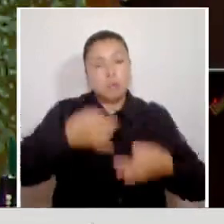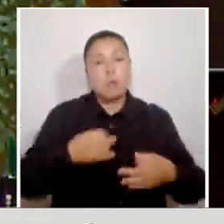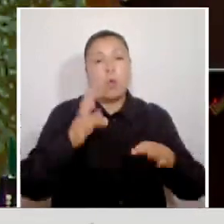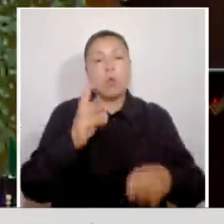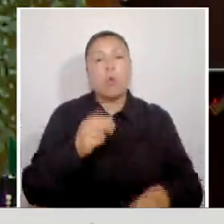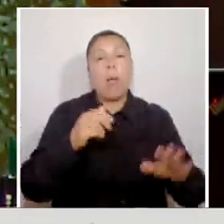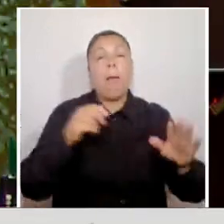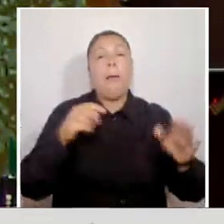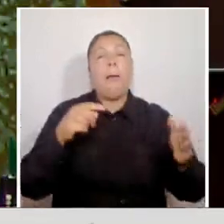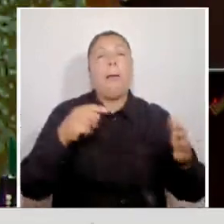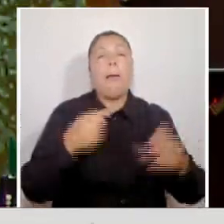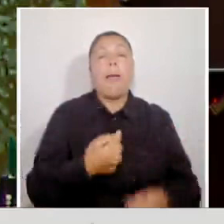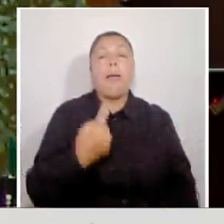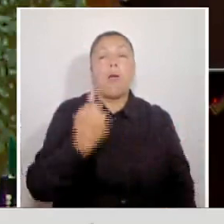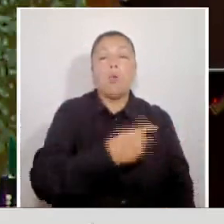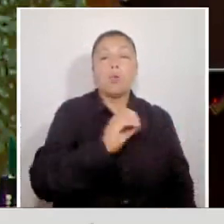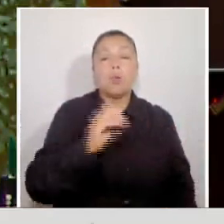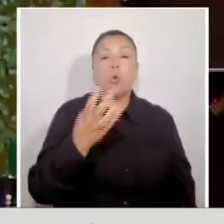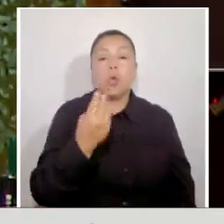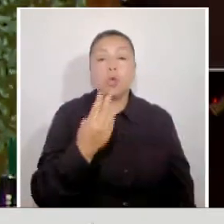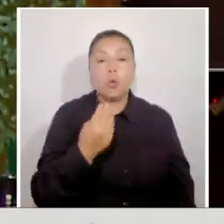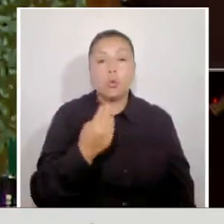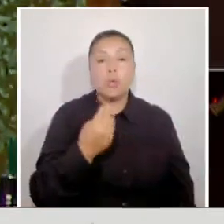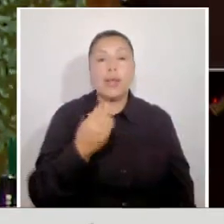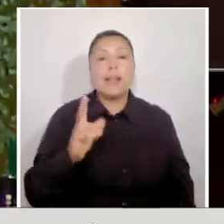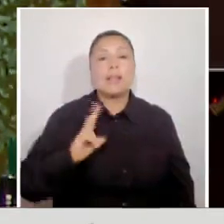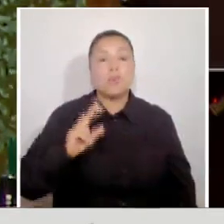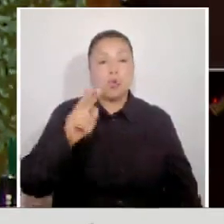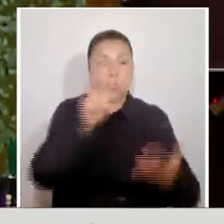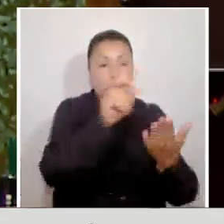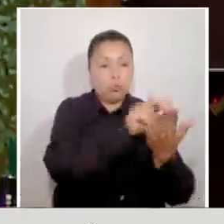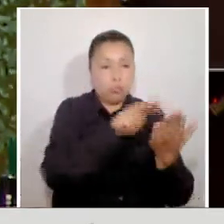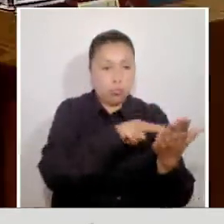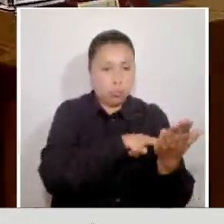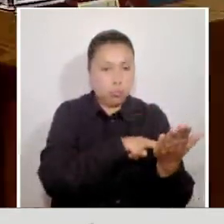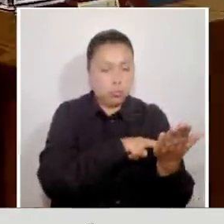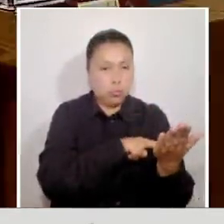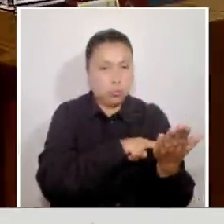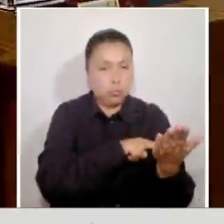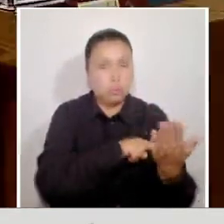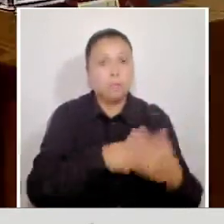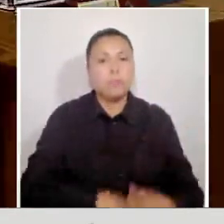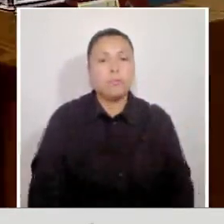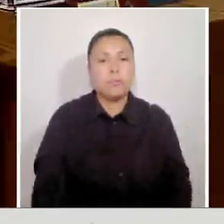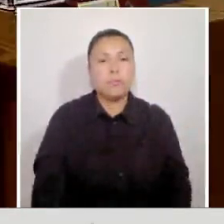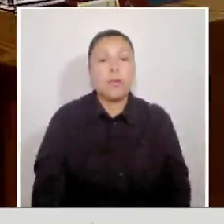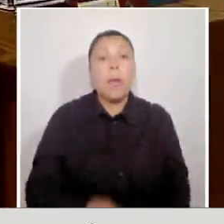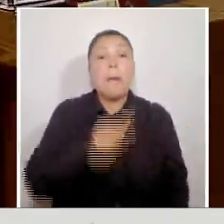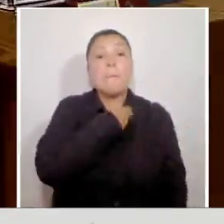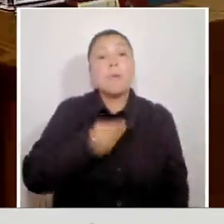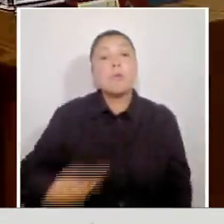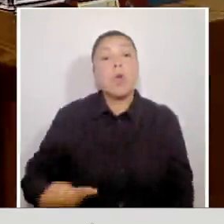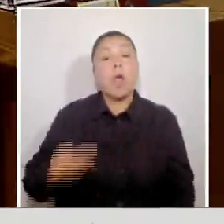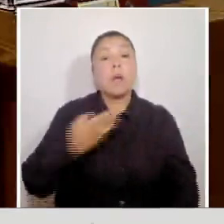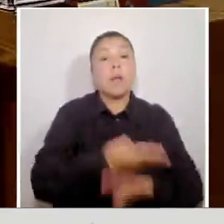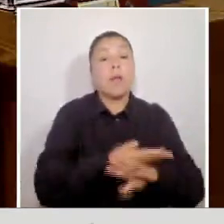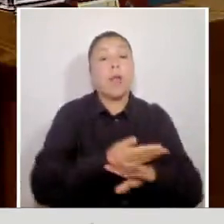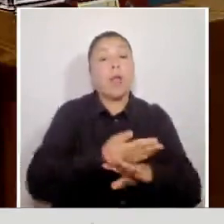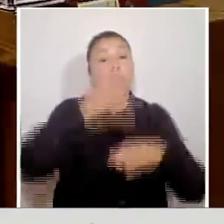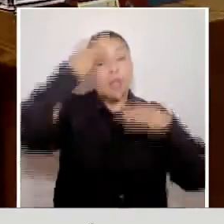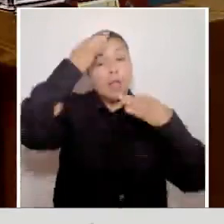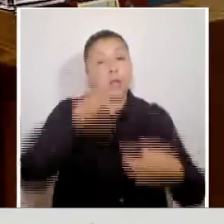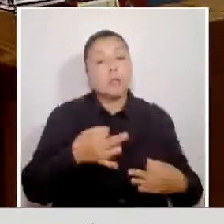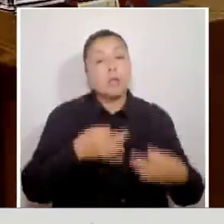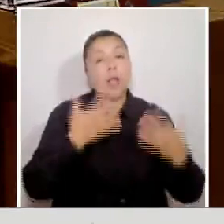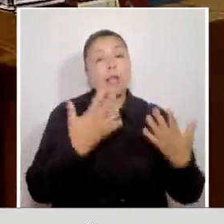104 de la que el señor prosecretario dará lectura a su ttulo presidente la solicitud de resolución 10